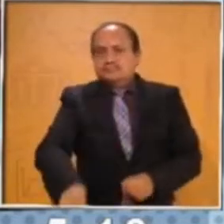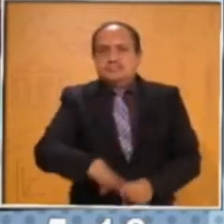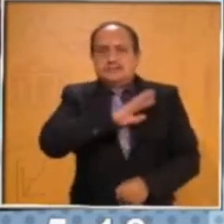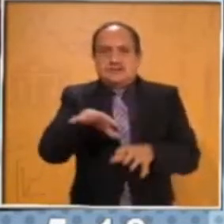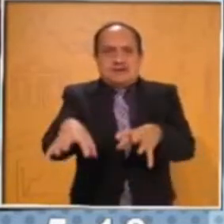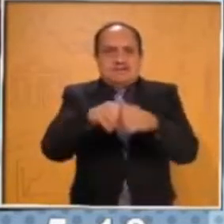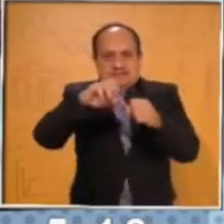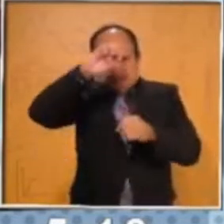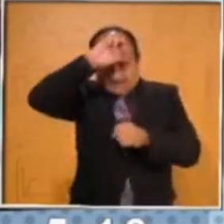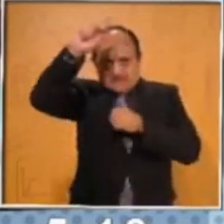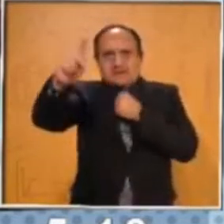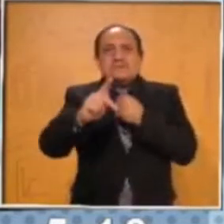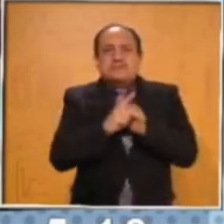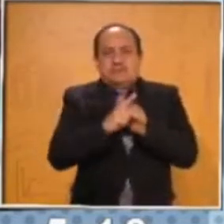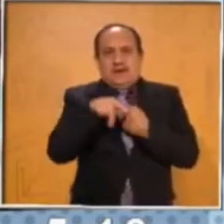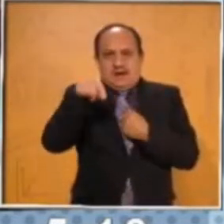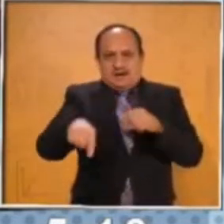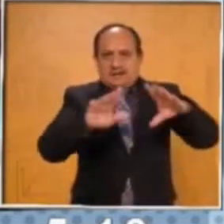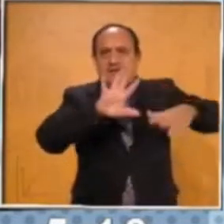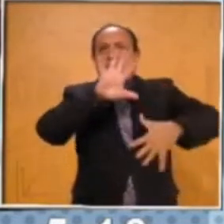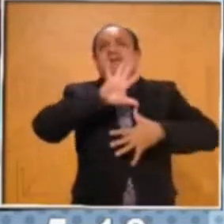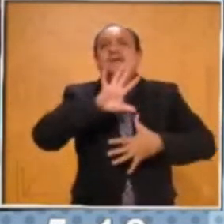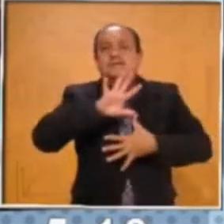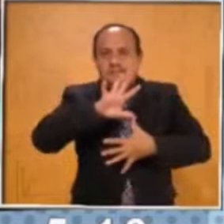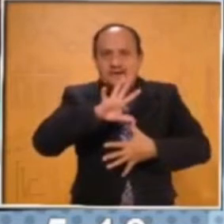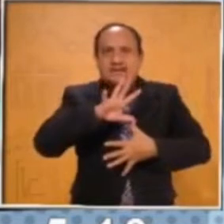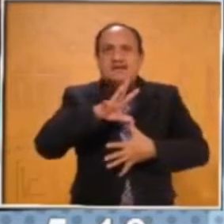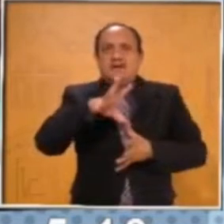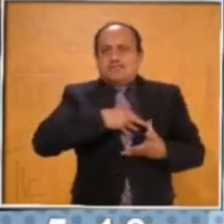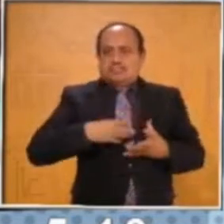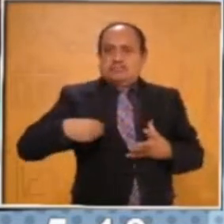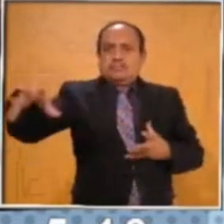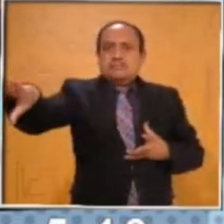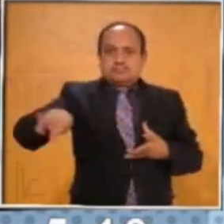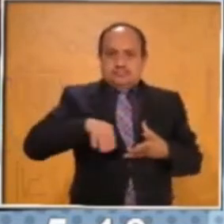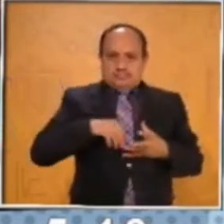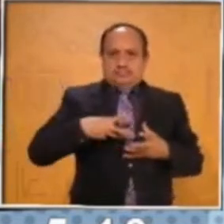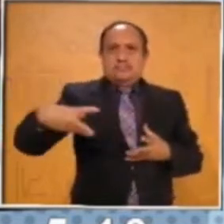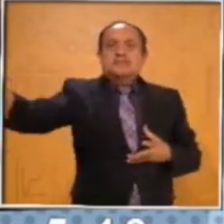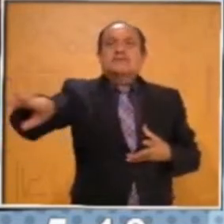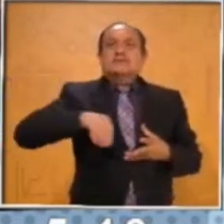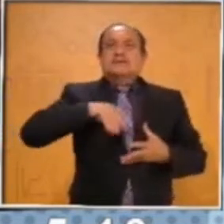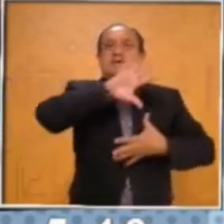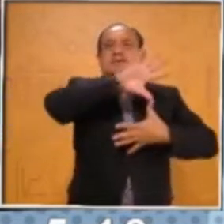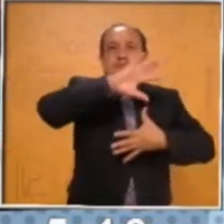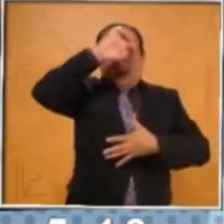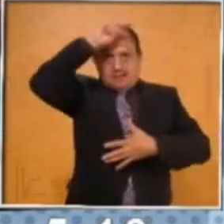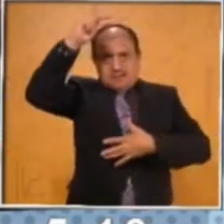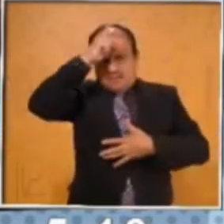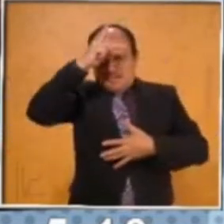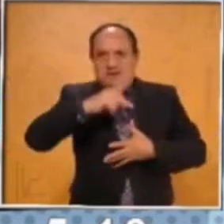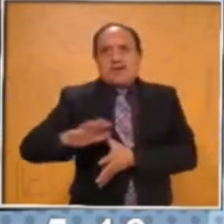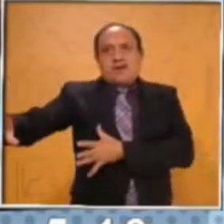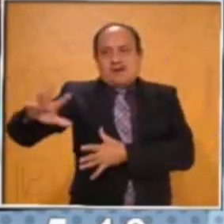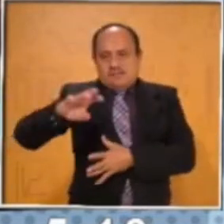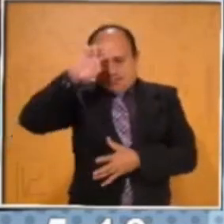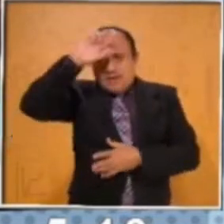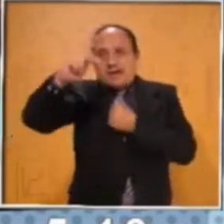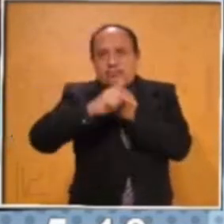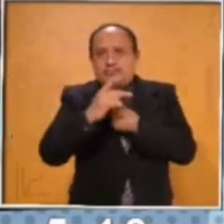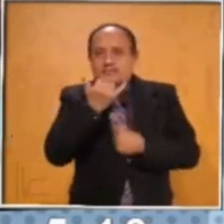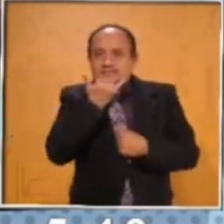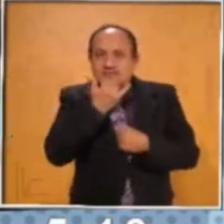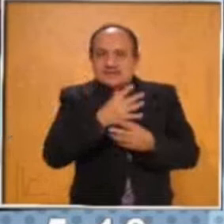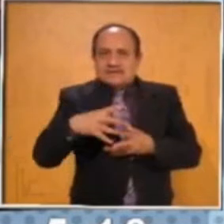europea sobre el nuevo continente, iba y venía a placer del viejo al nuevo mundo. Ella, al lado del virus